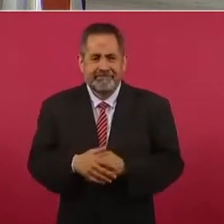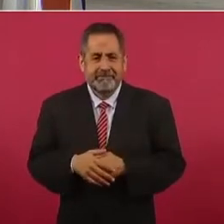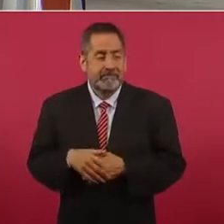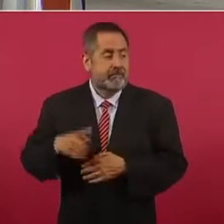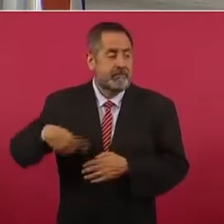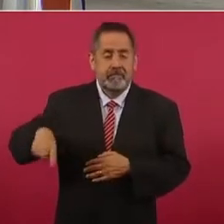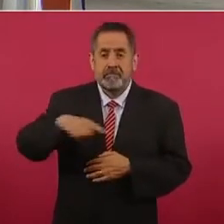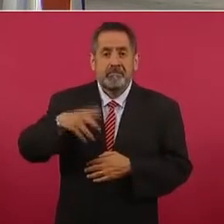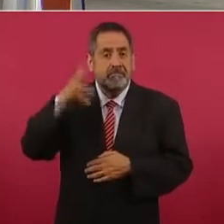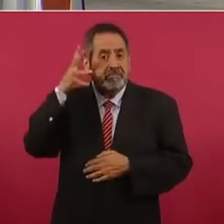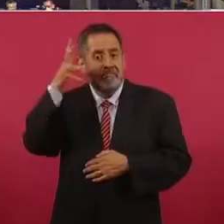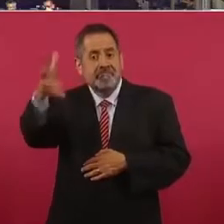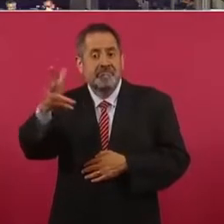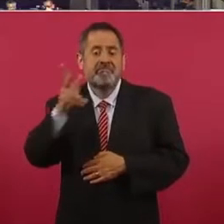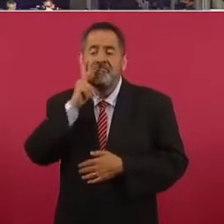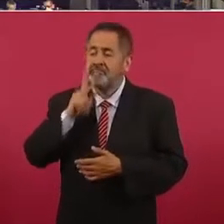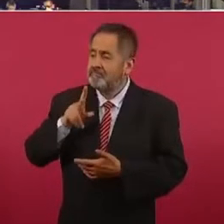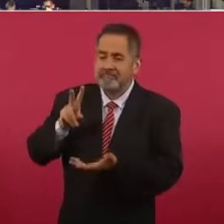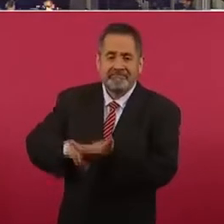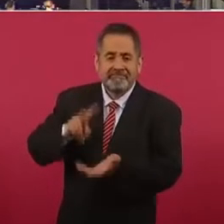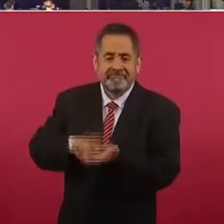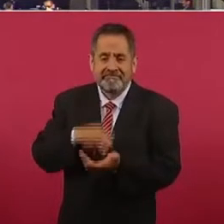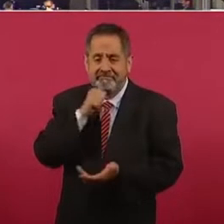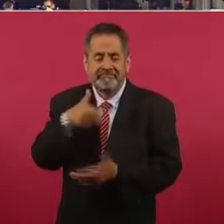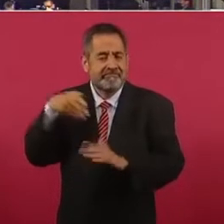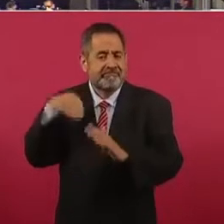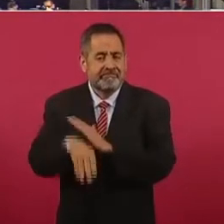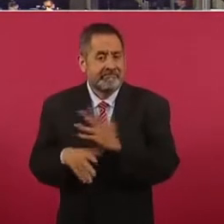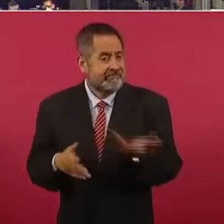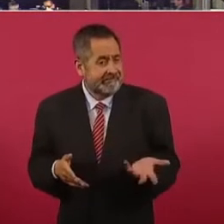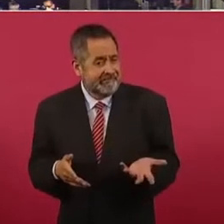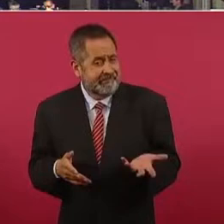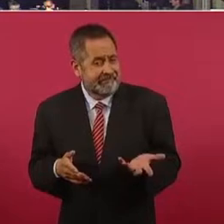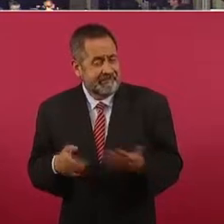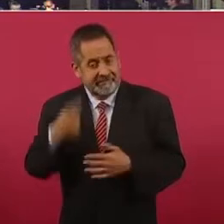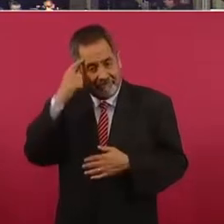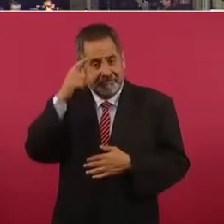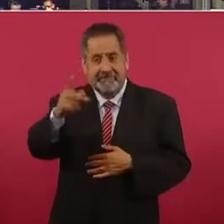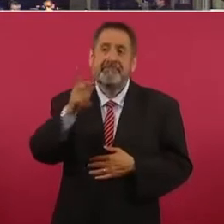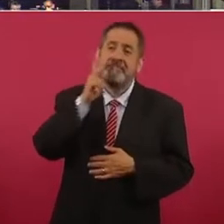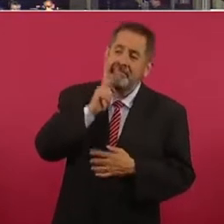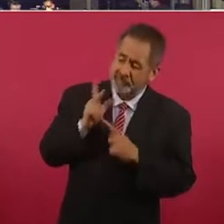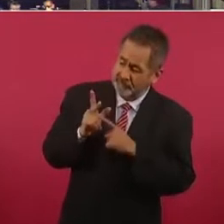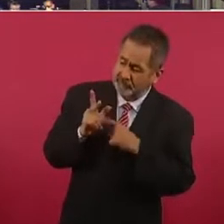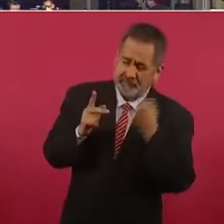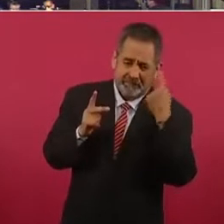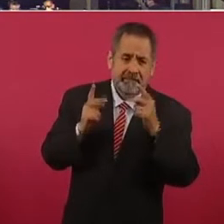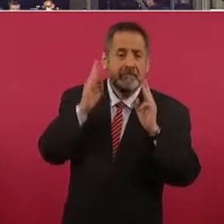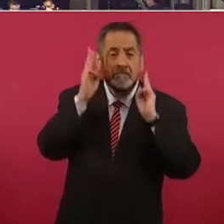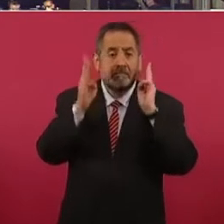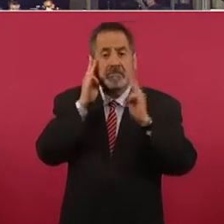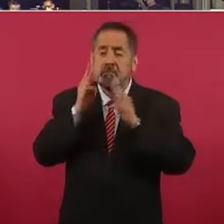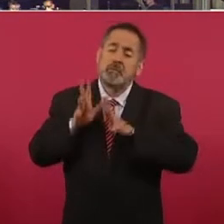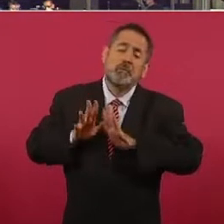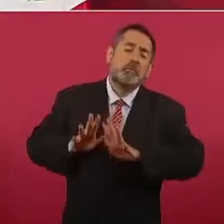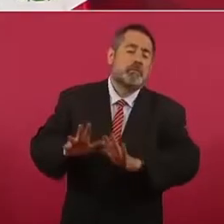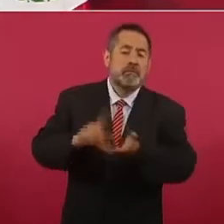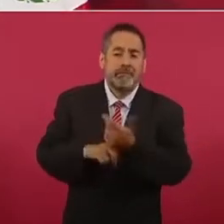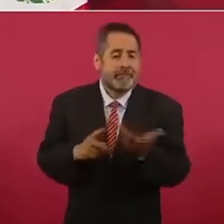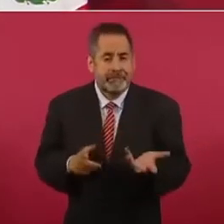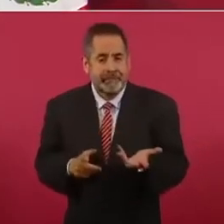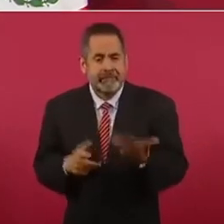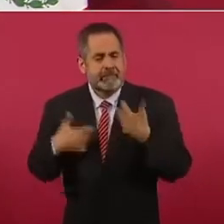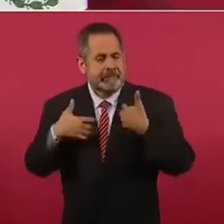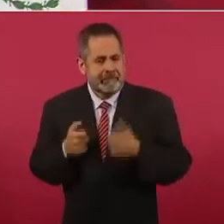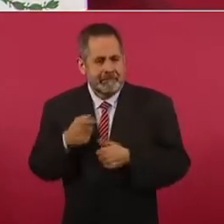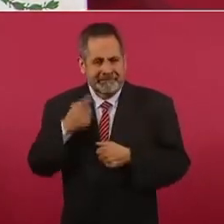a valer nada. O sea, las próximas generaciones van a ver el petróleo en los museos. Les va a costar trabajo entender